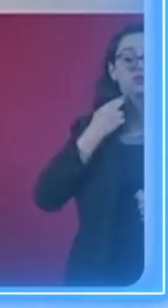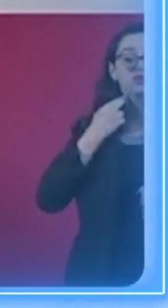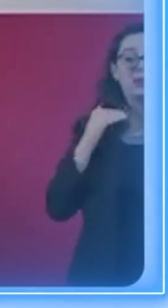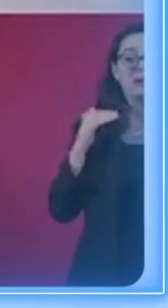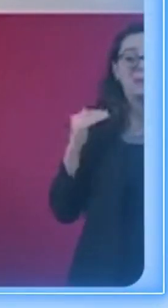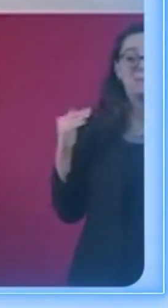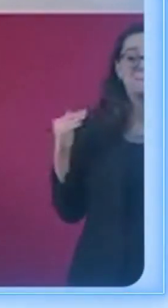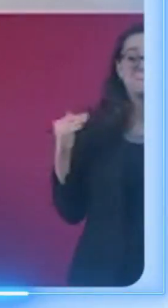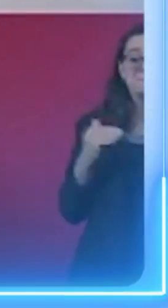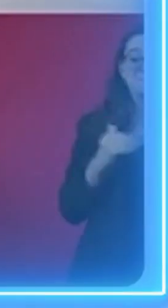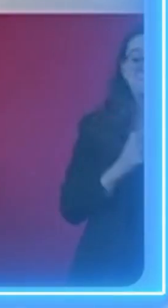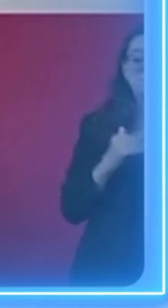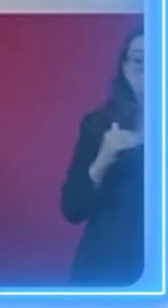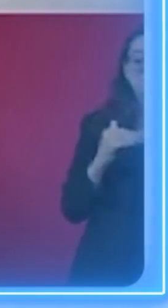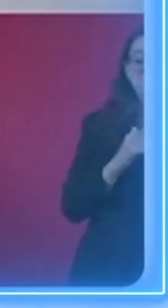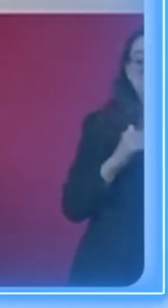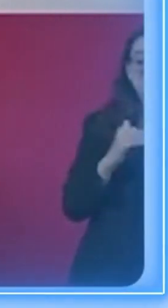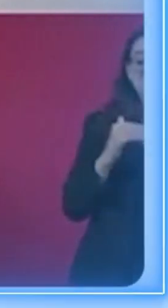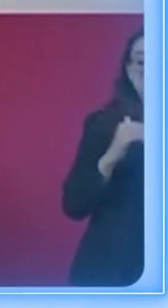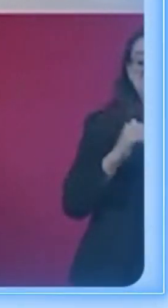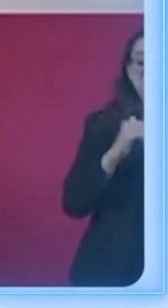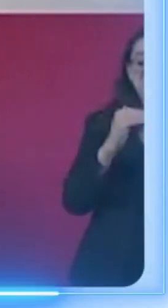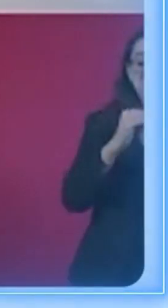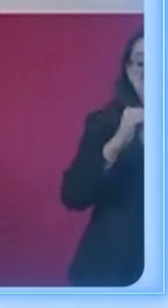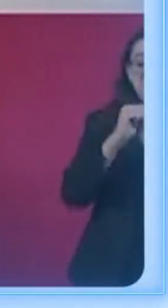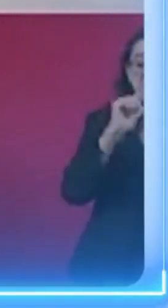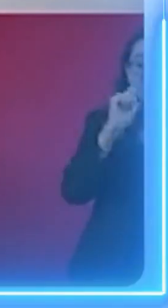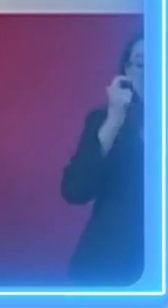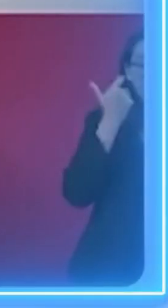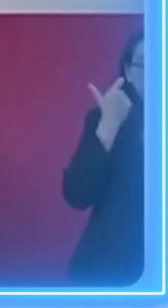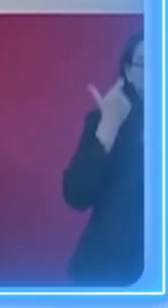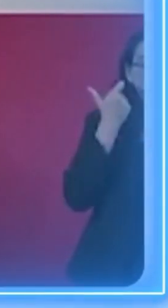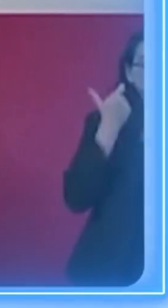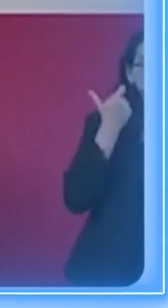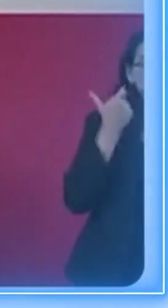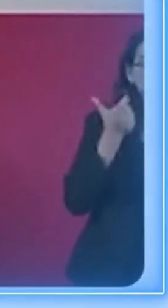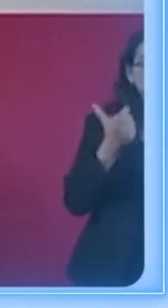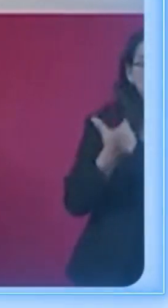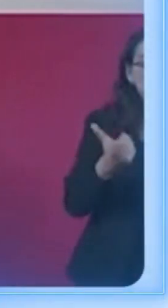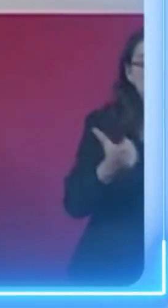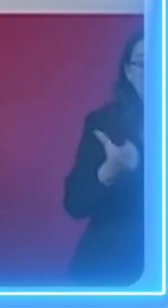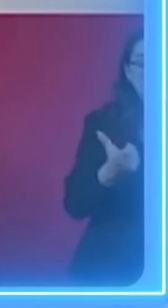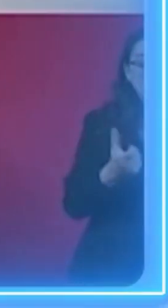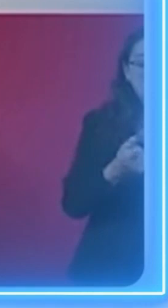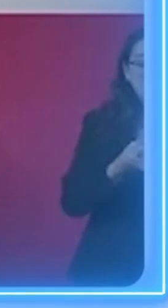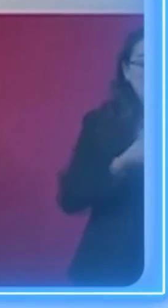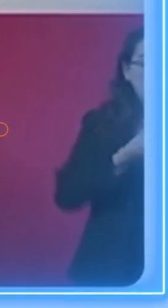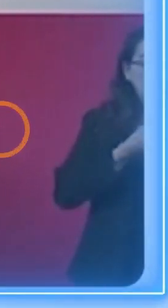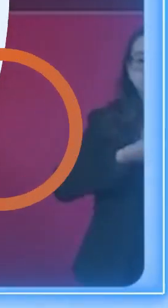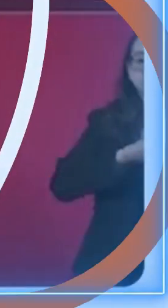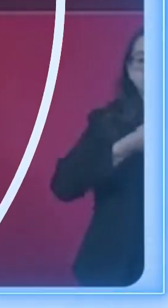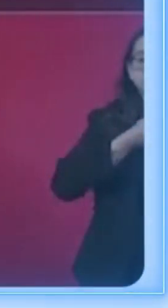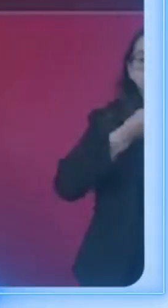automática ahora nuestro presidente ha hecho algunas declaraciones sobre este tema según él los Bots en su contra